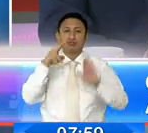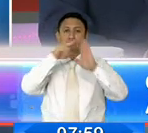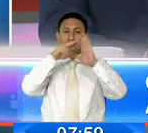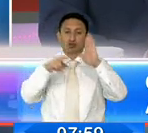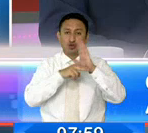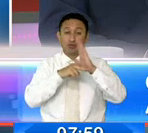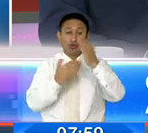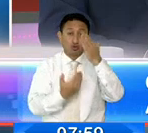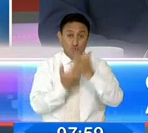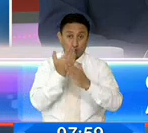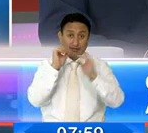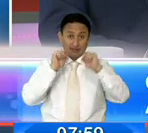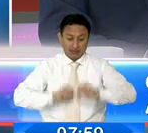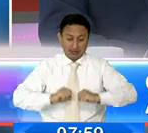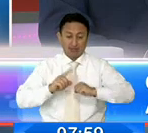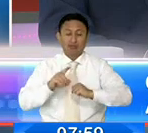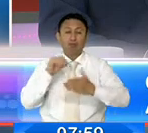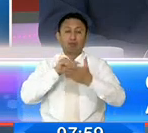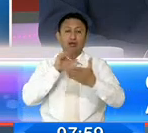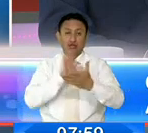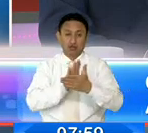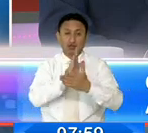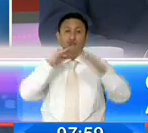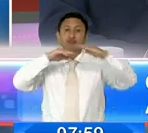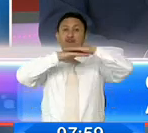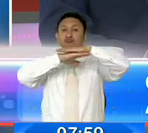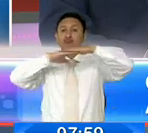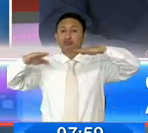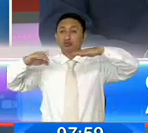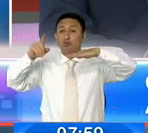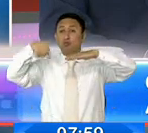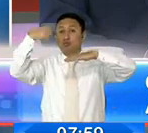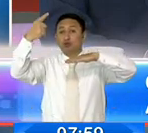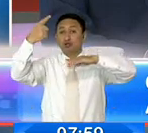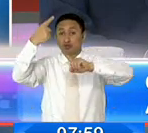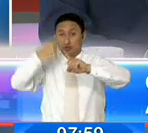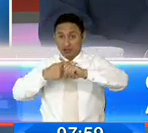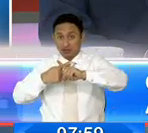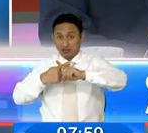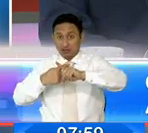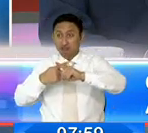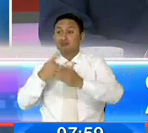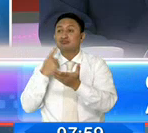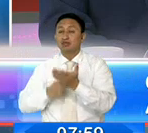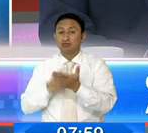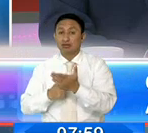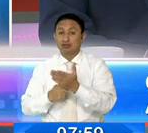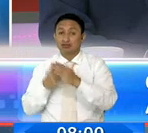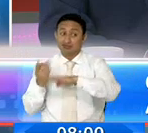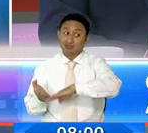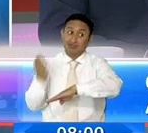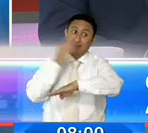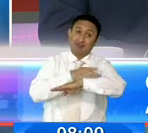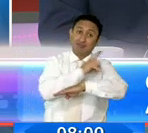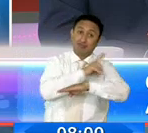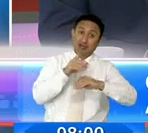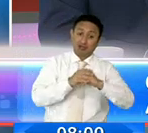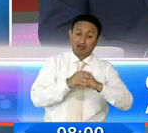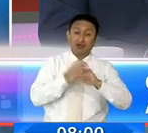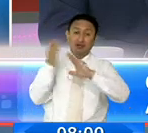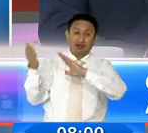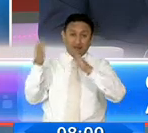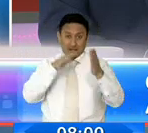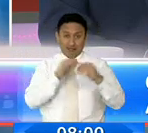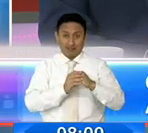nueva. El mes siguiente analiza el mes pasado. Y sobre la base de este, el mes siguiente